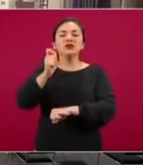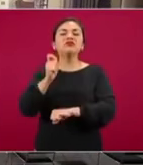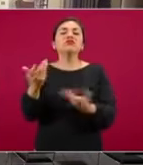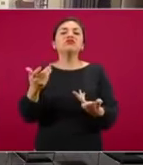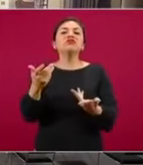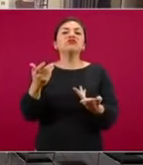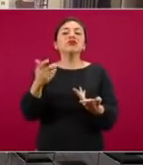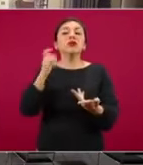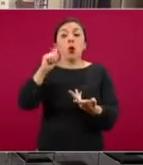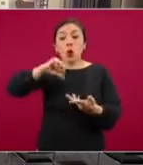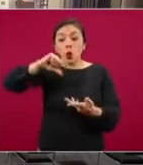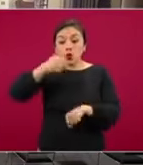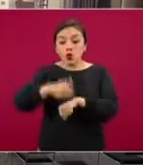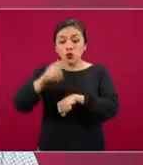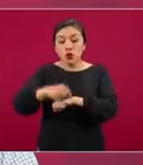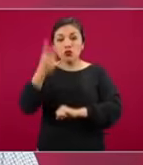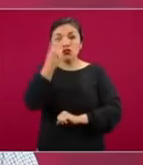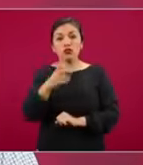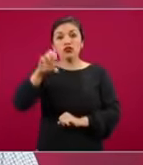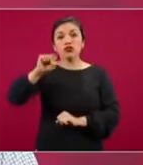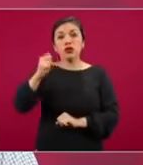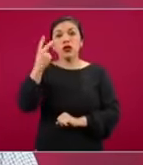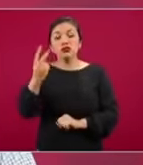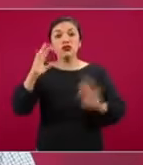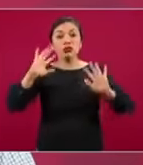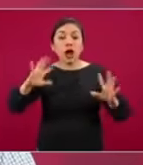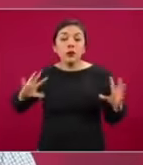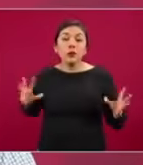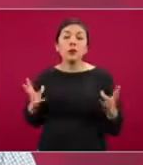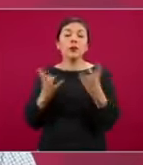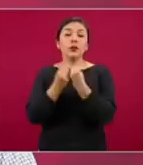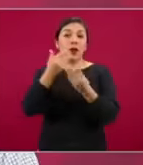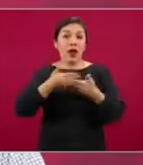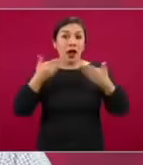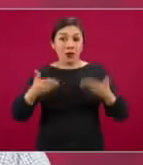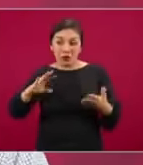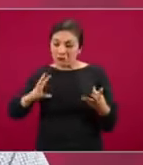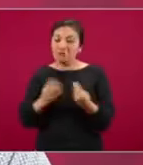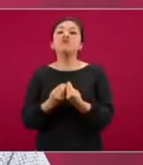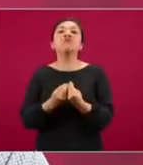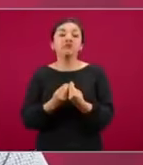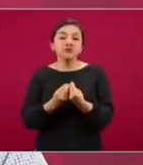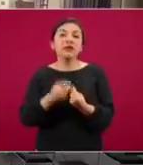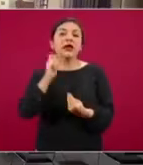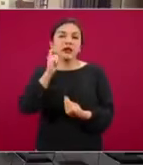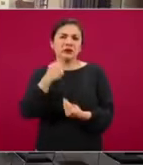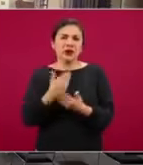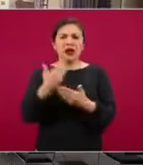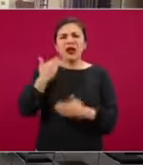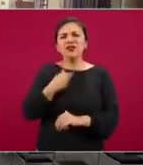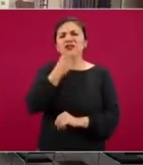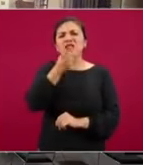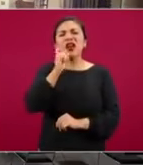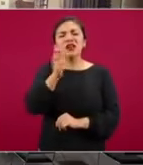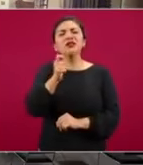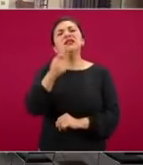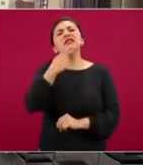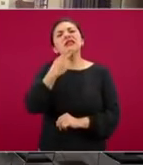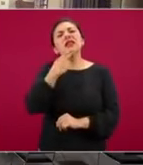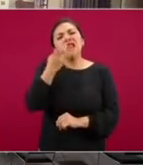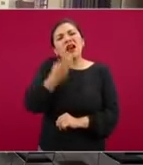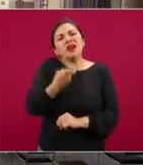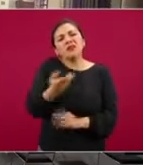número 262 de todas las que llevamos hasta el momento. Y como lo hemos comentado, pues tienen el